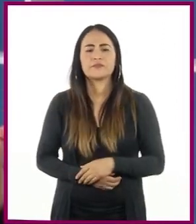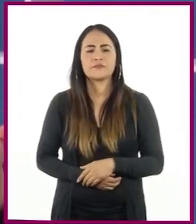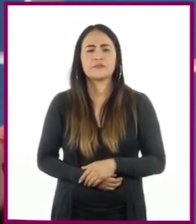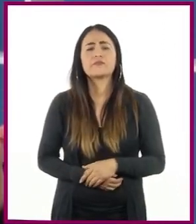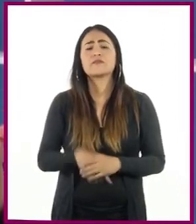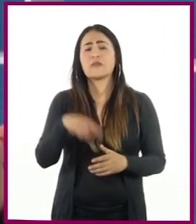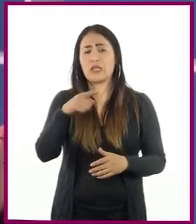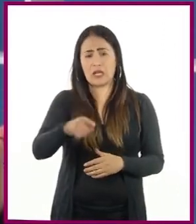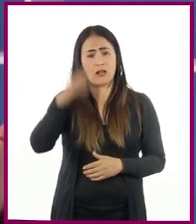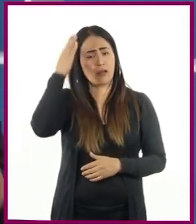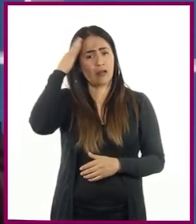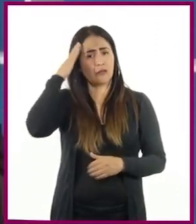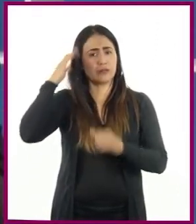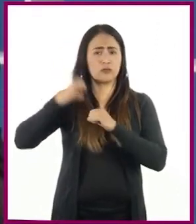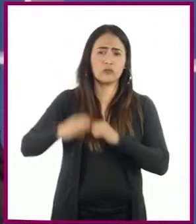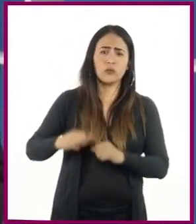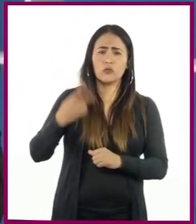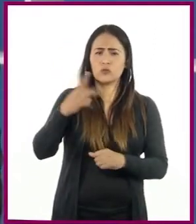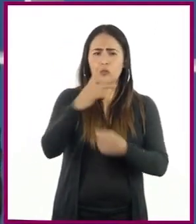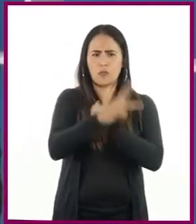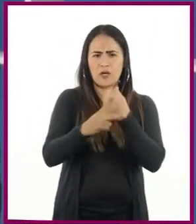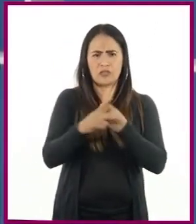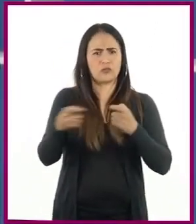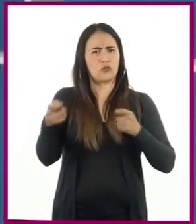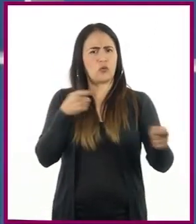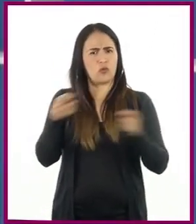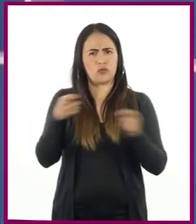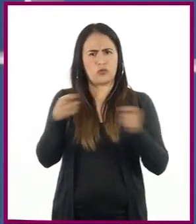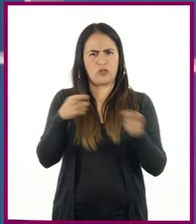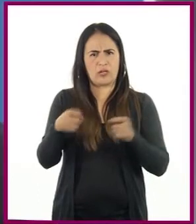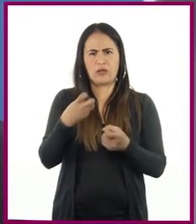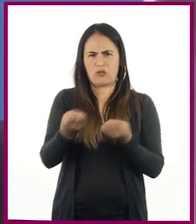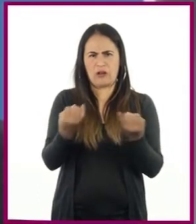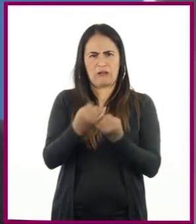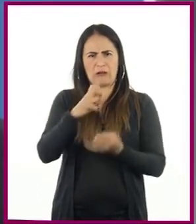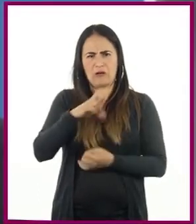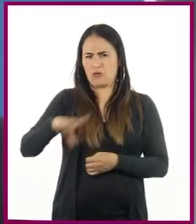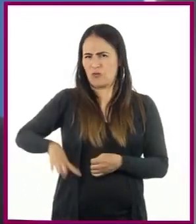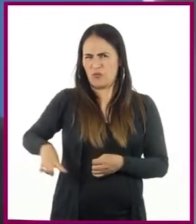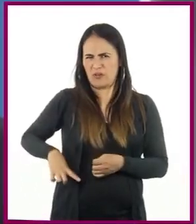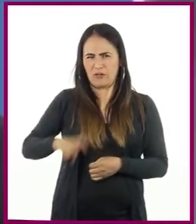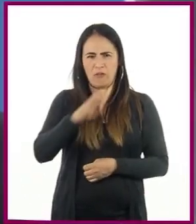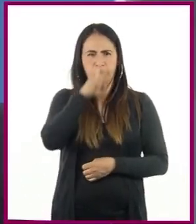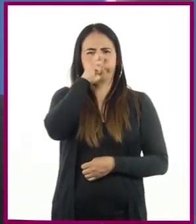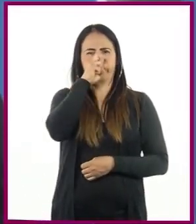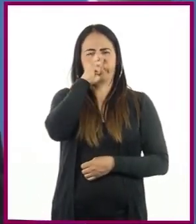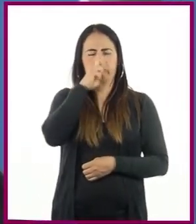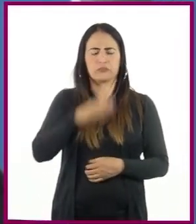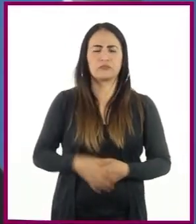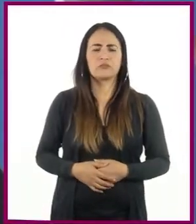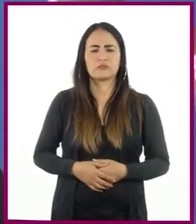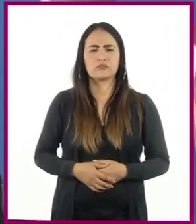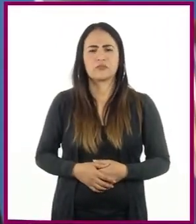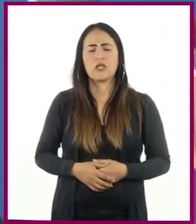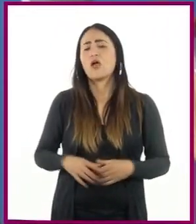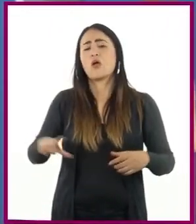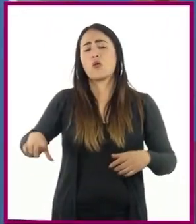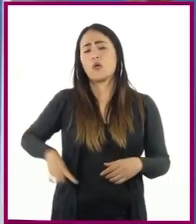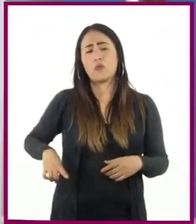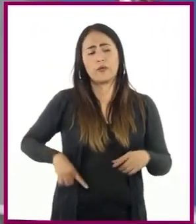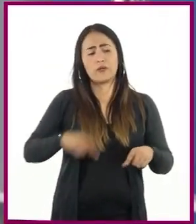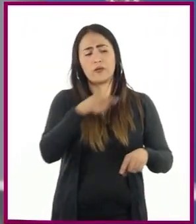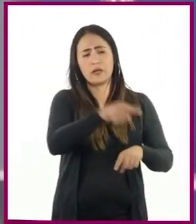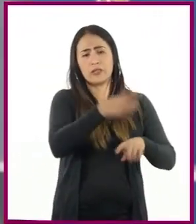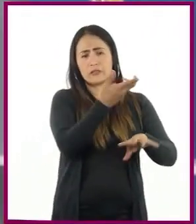había tomado el poder de su país y habían instaurado una dura dictadura. La justificación inicial del gobierno estadounidense